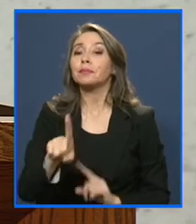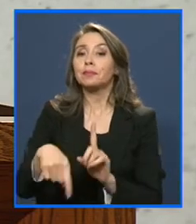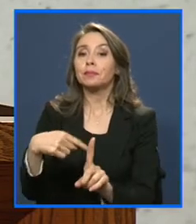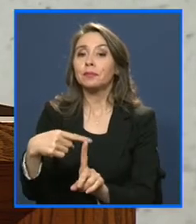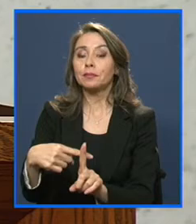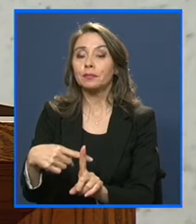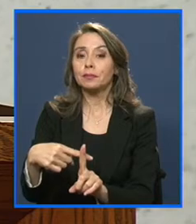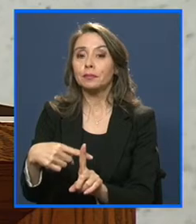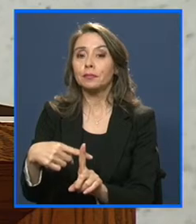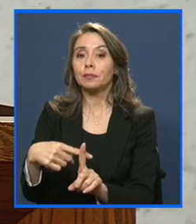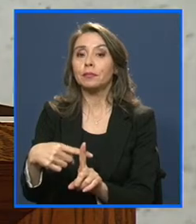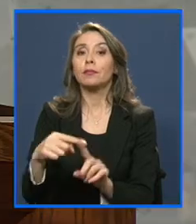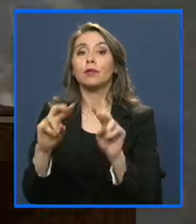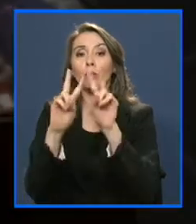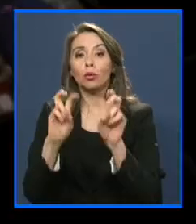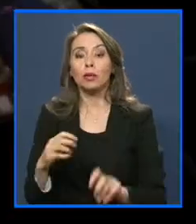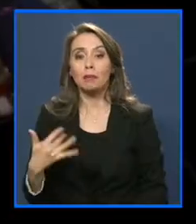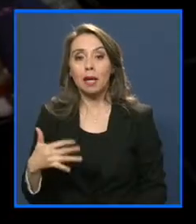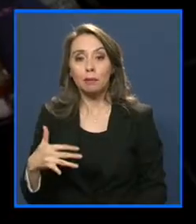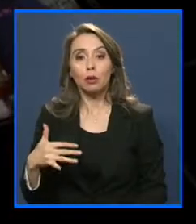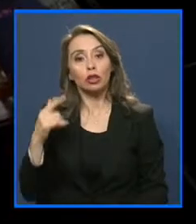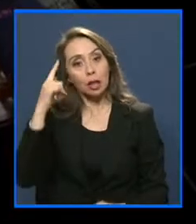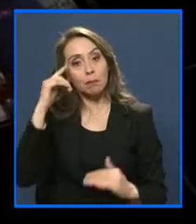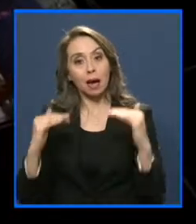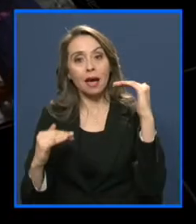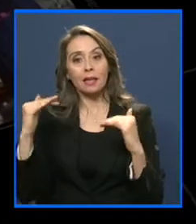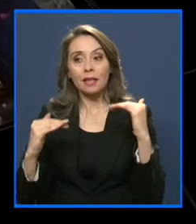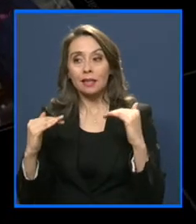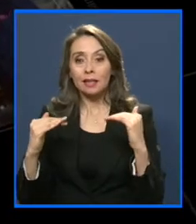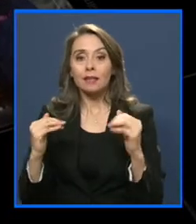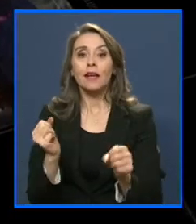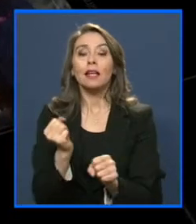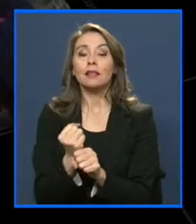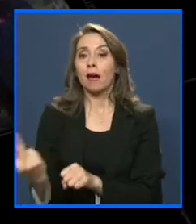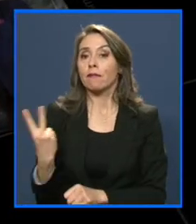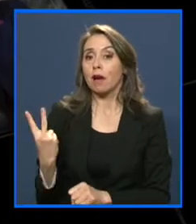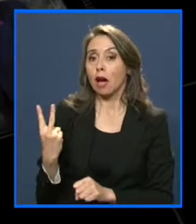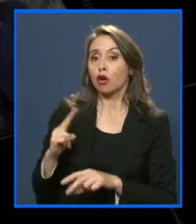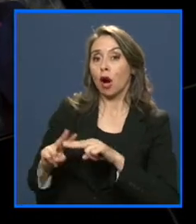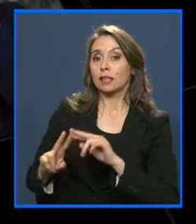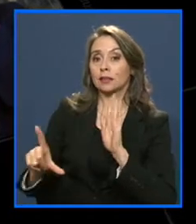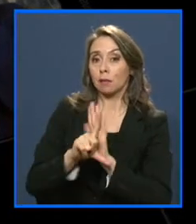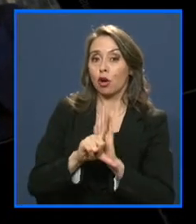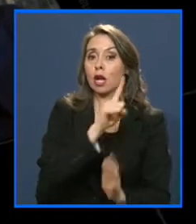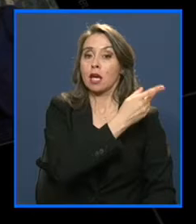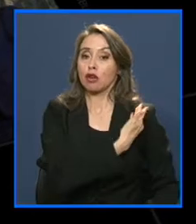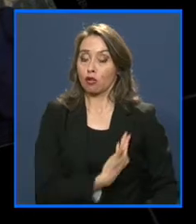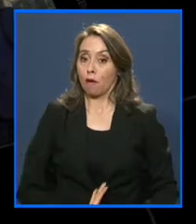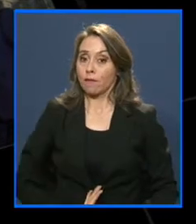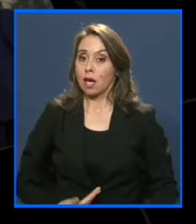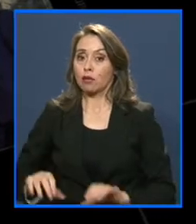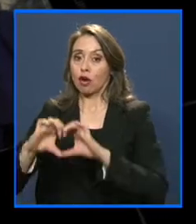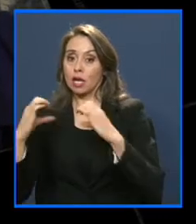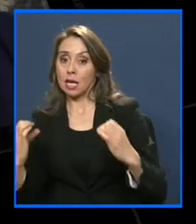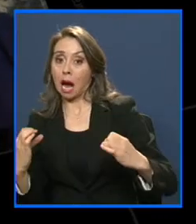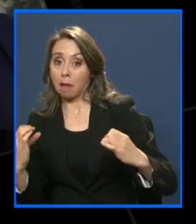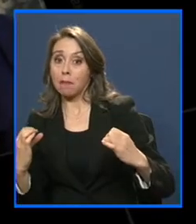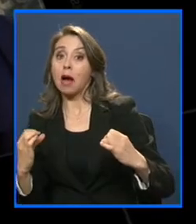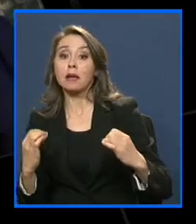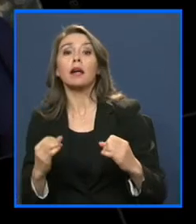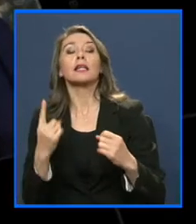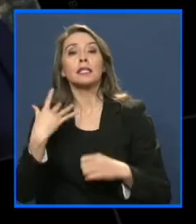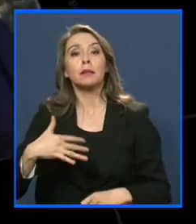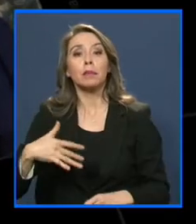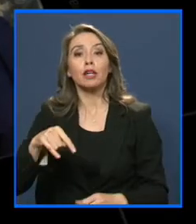y como una cuestión sustantiva para equilibrar el ejercicio colegisla tivo entre el gobierno y la cámara es imperioso